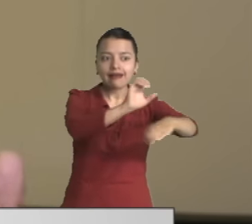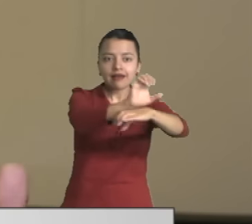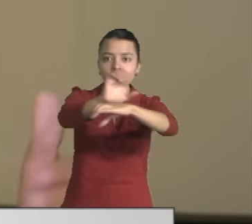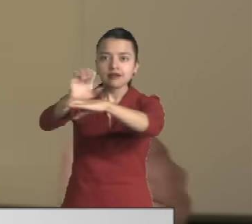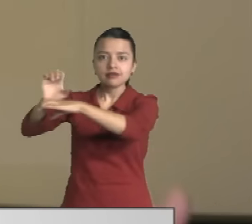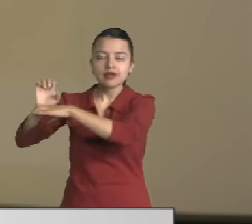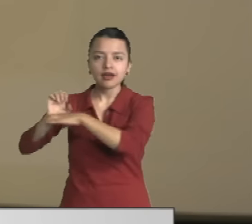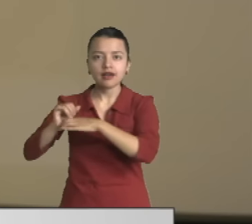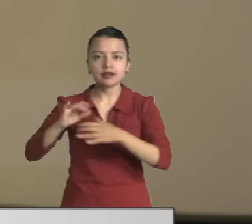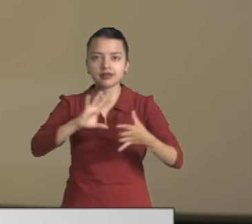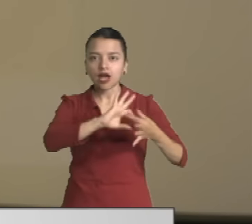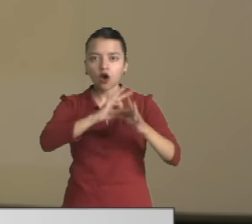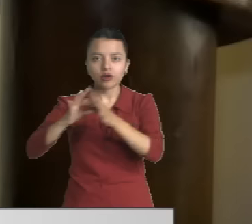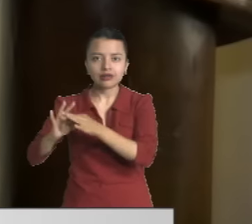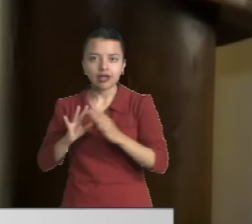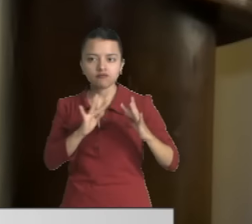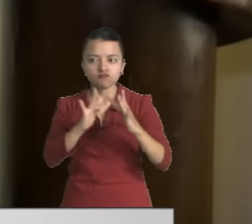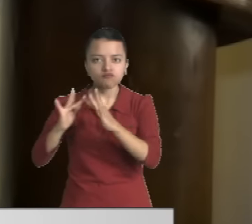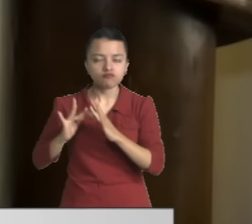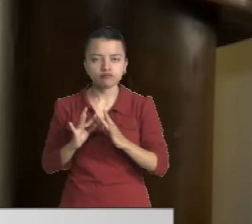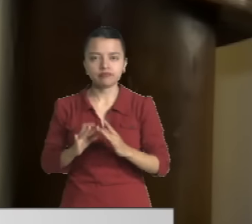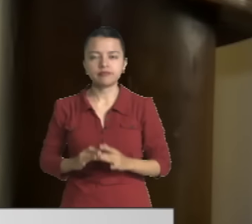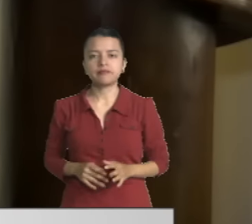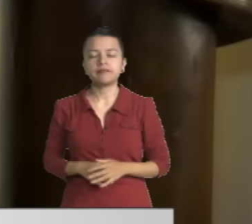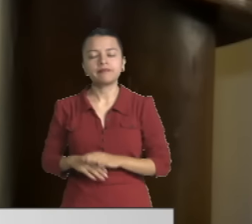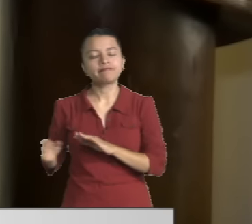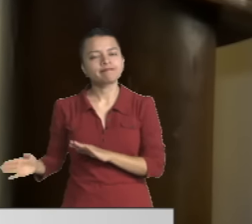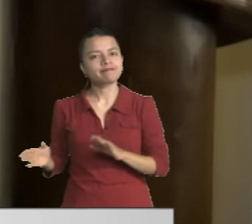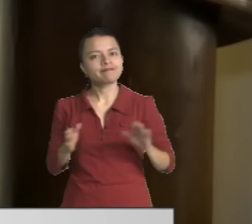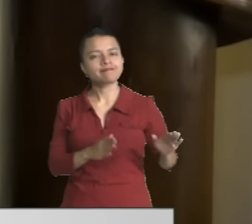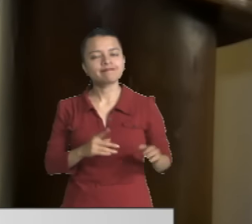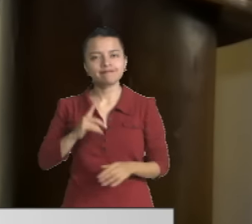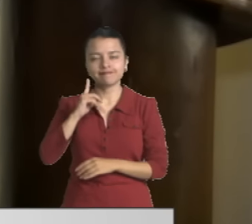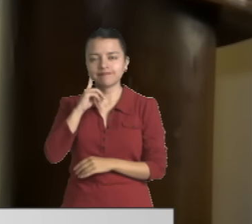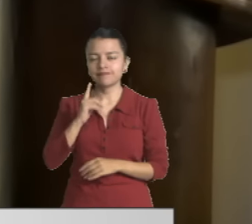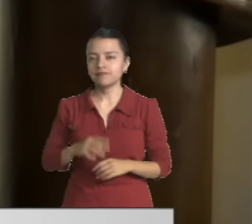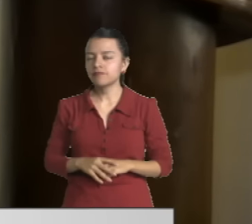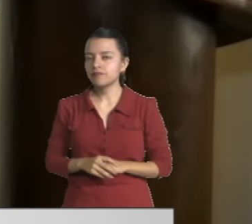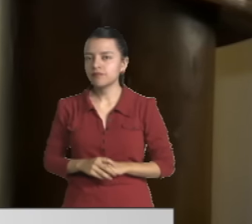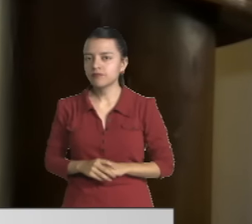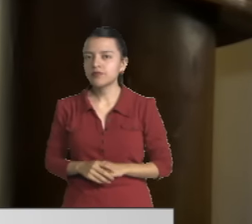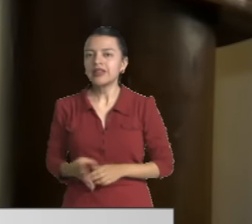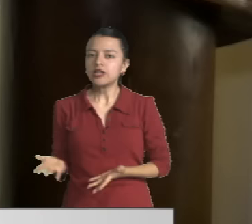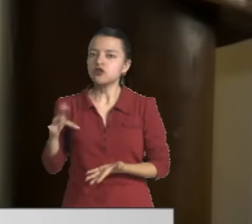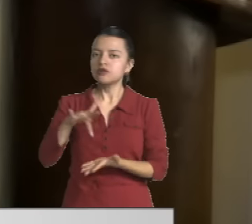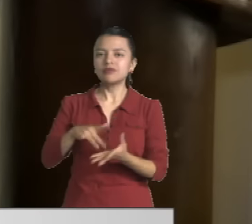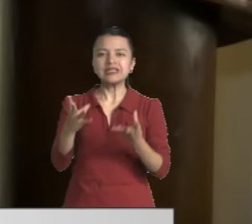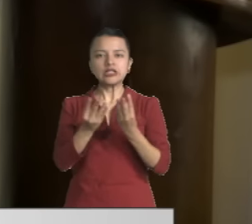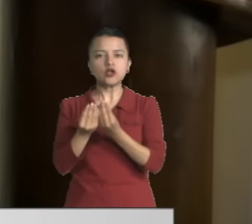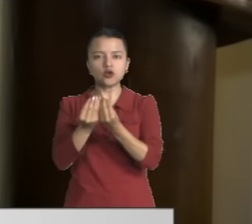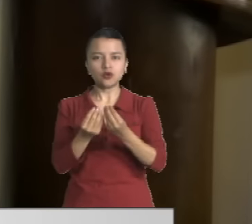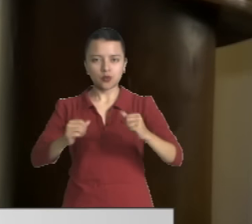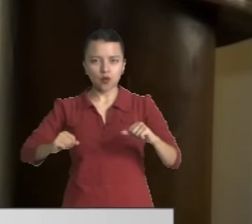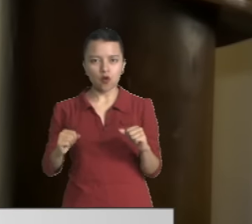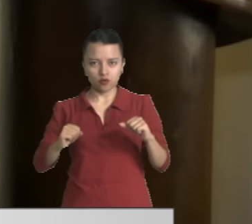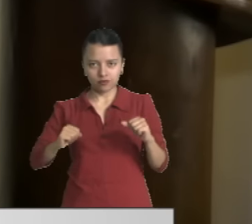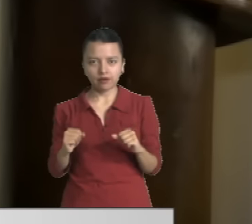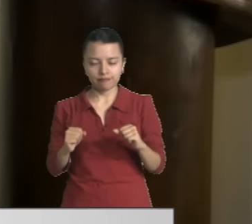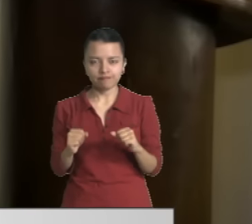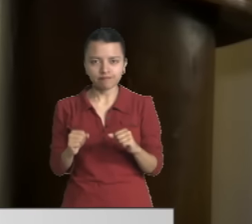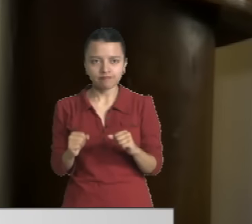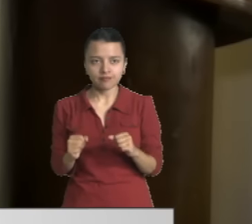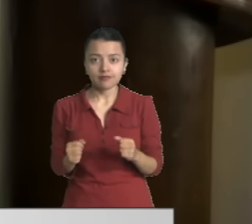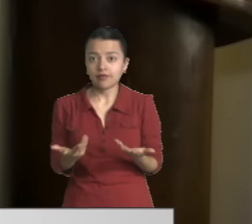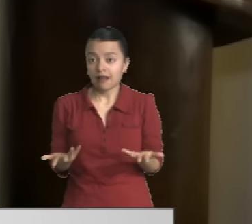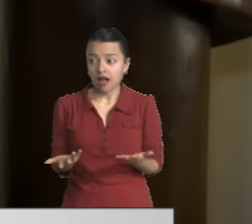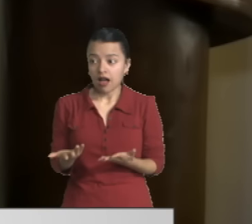va expandiendo las capacidades. Cambiamos de información, nos encontramos en directo desde el Consejo de Bogotá, donde se iba a llevar a cabo